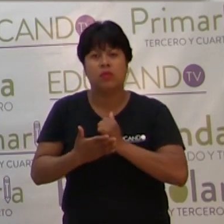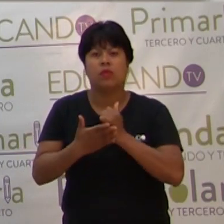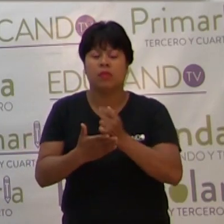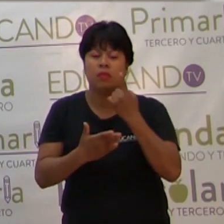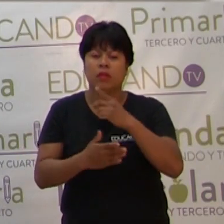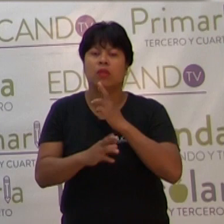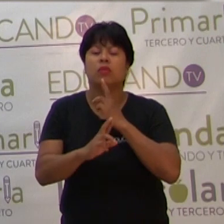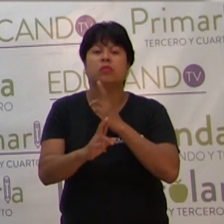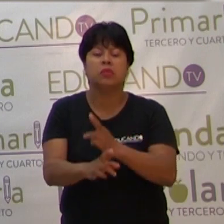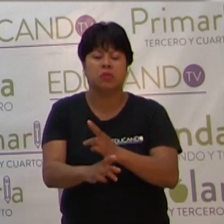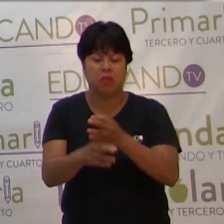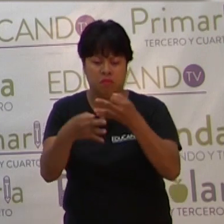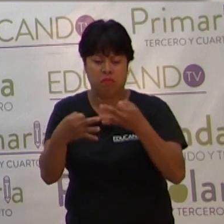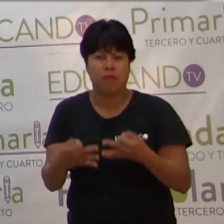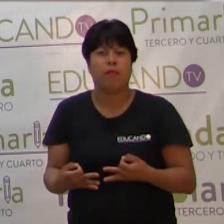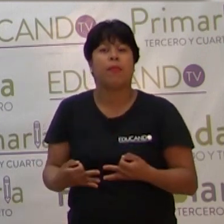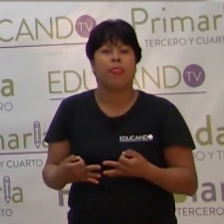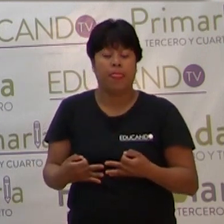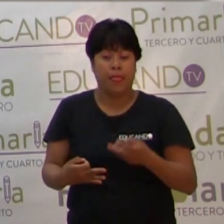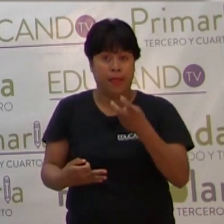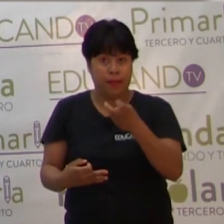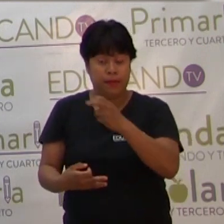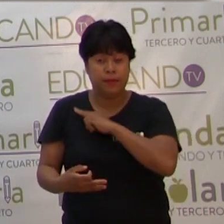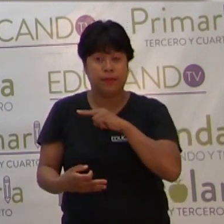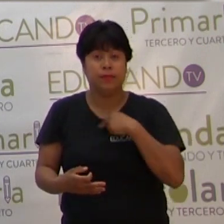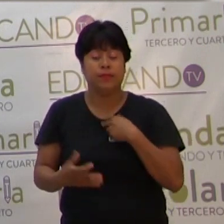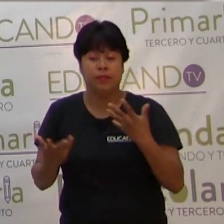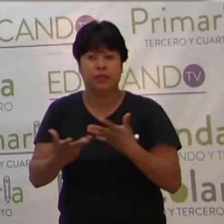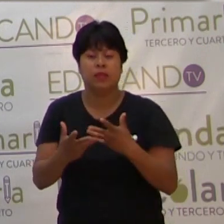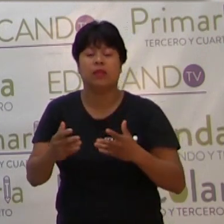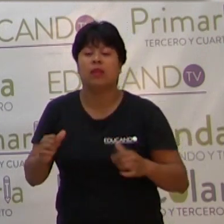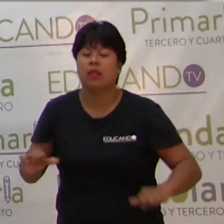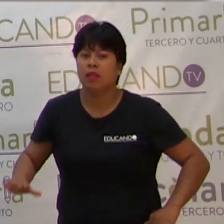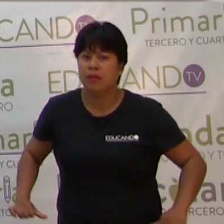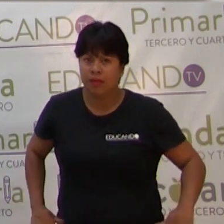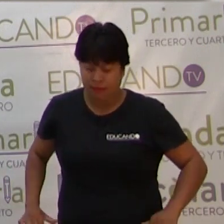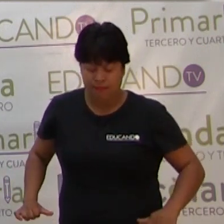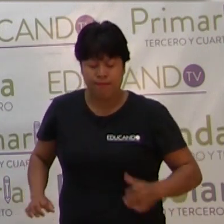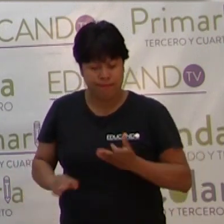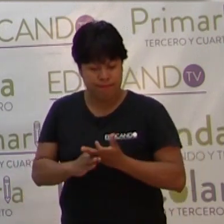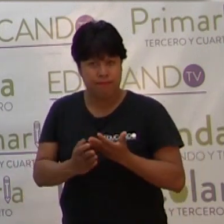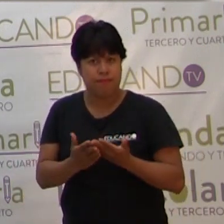un resultado correcto. Y para ello vamos a hacer también un ejercicio en un